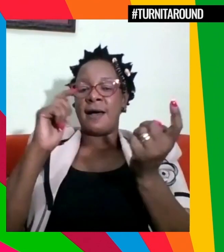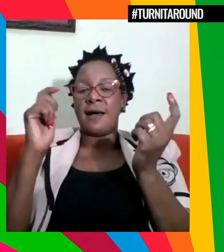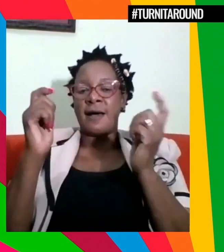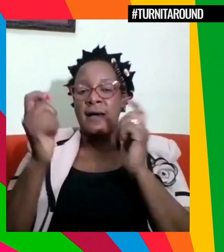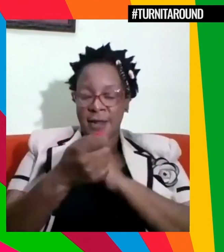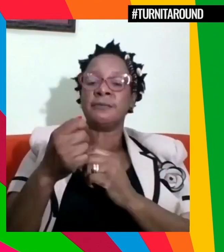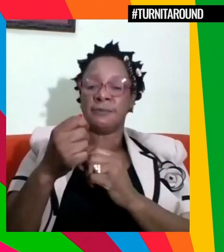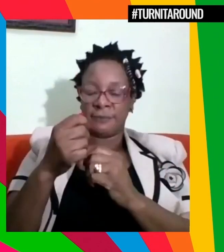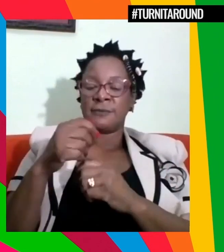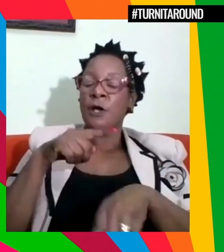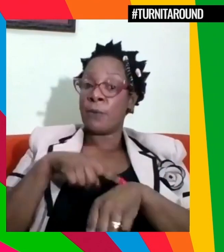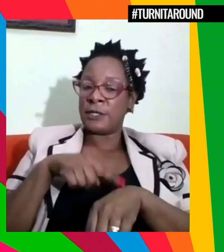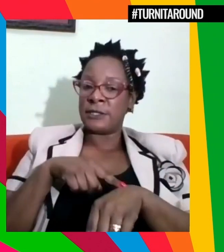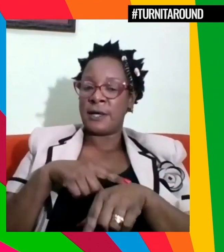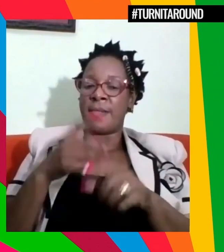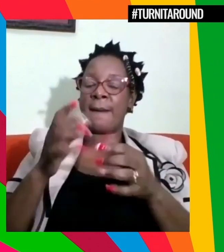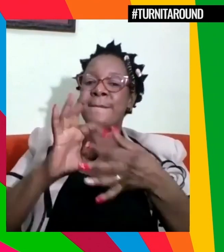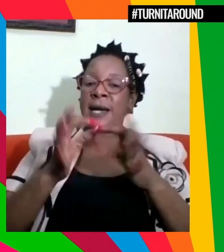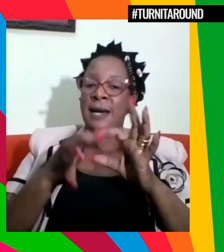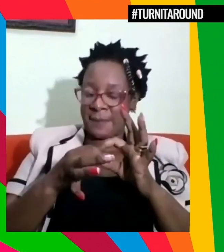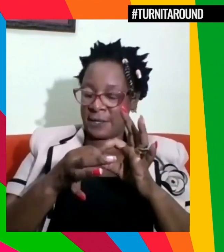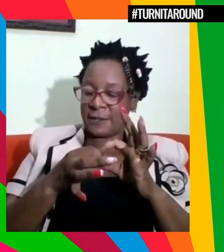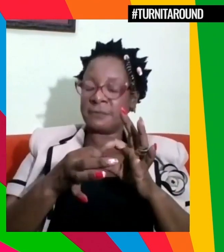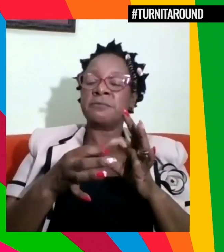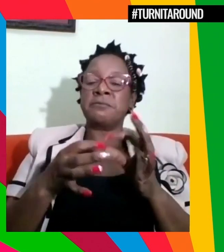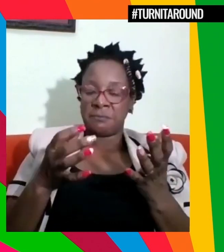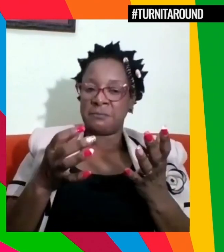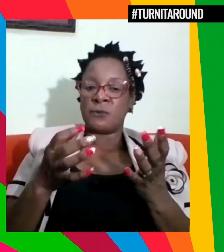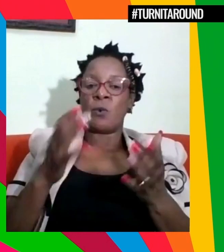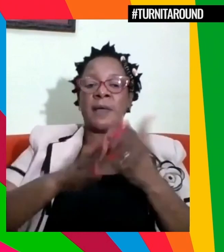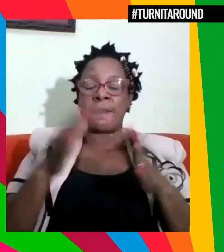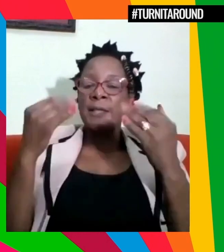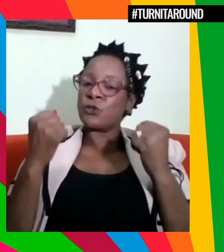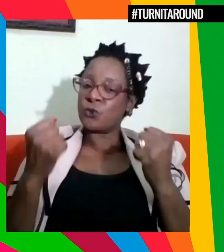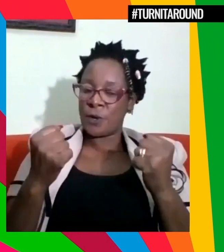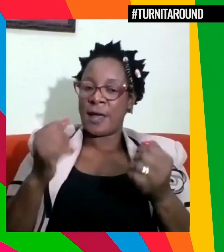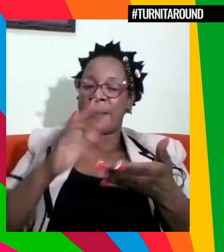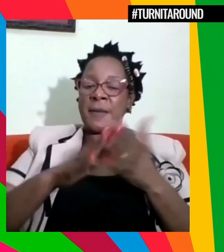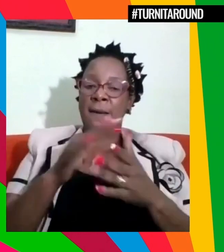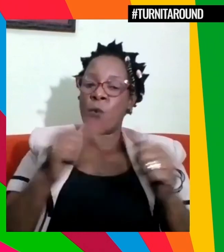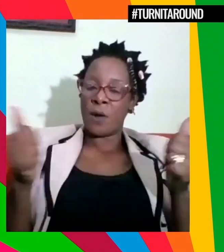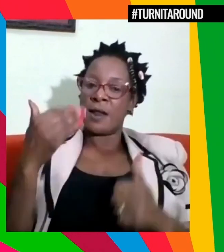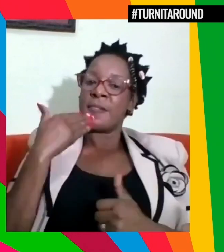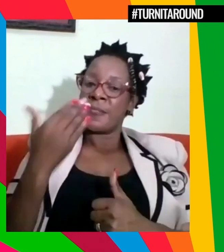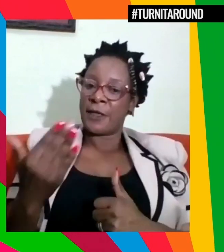con los Juegos Paralímpicos y el gran mensaje que incluyen. Gracias.